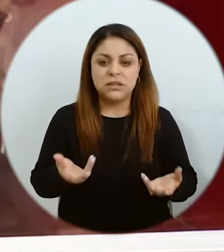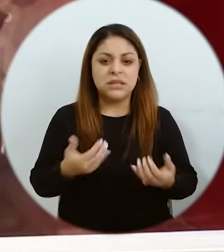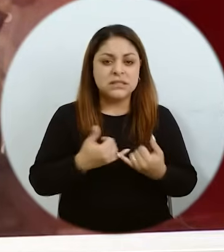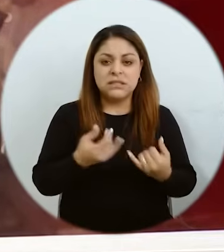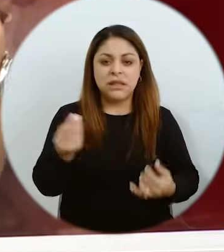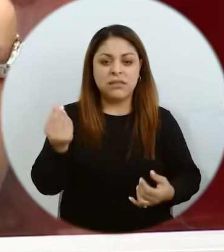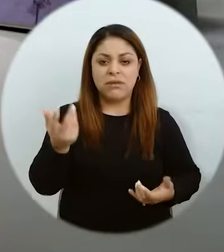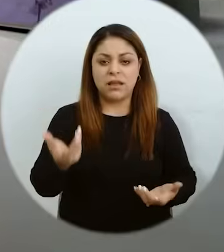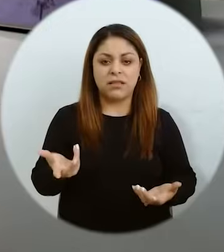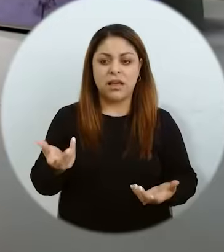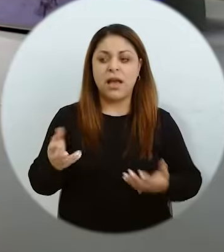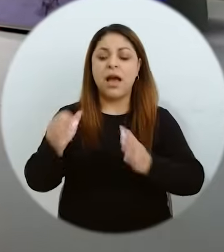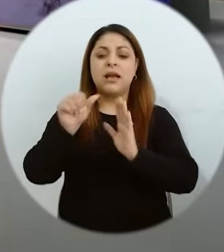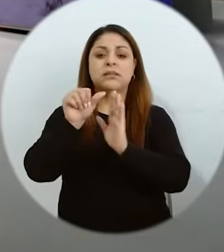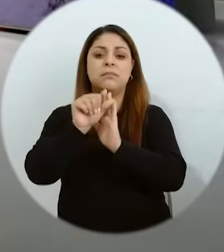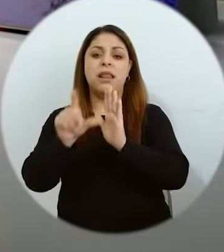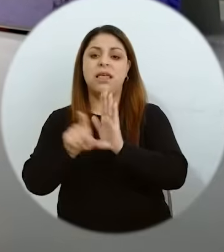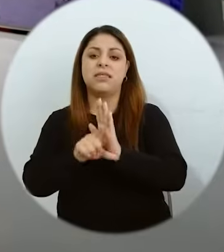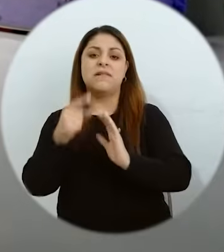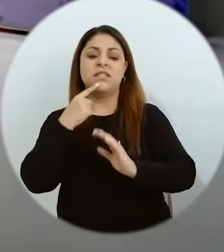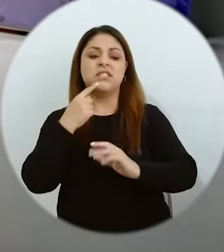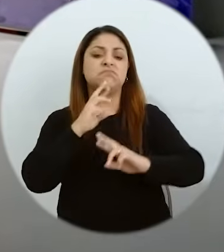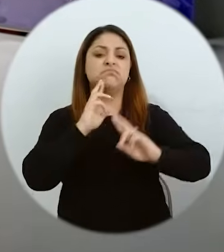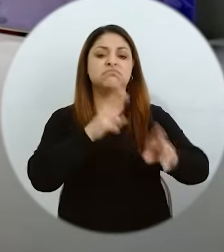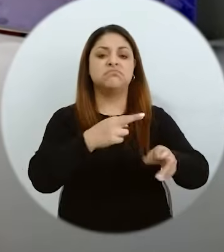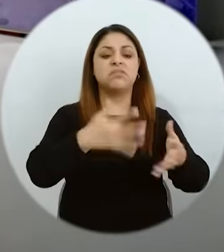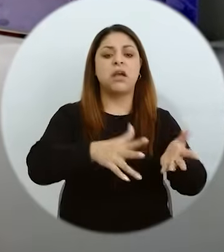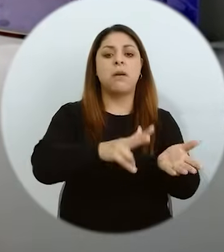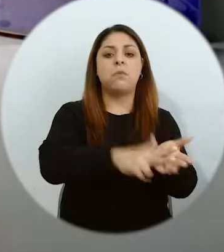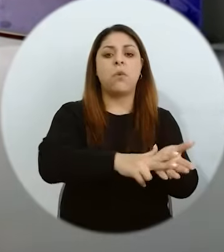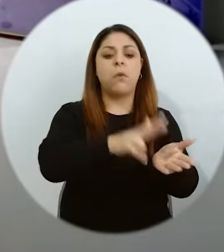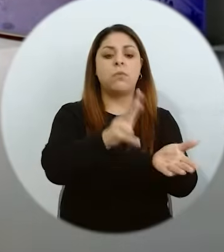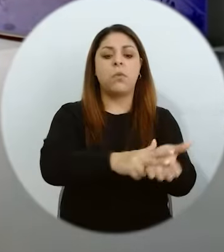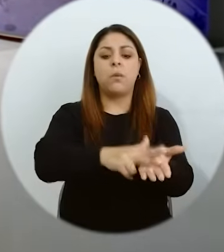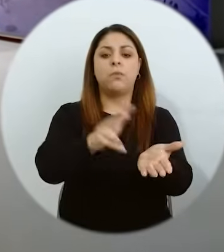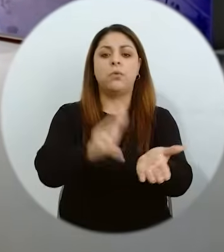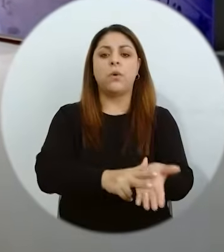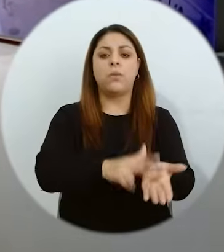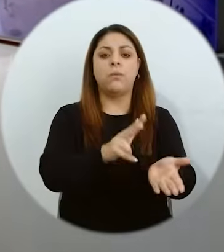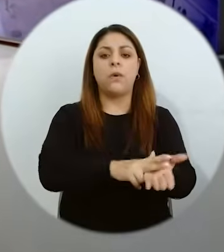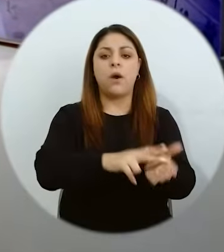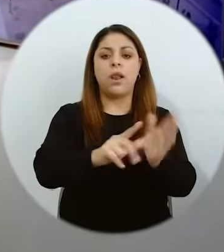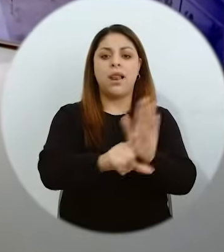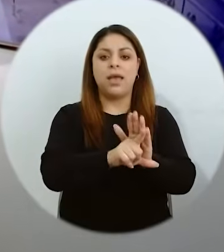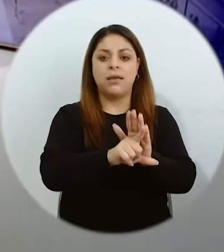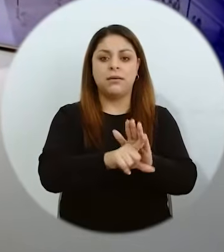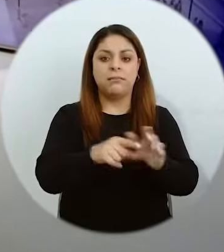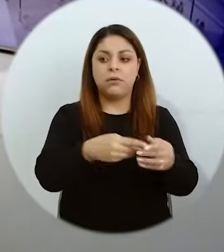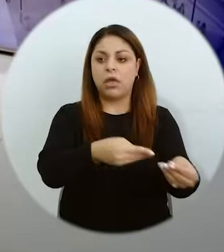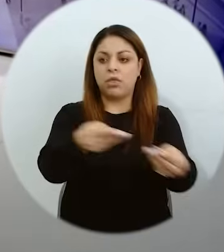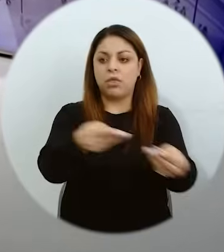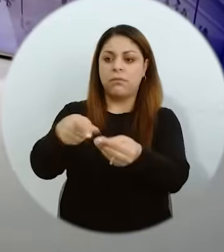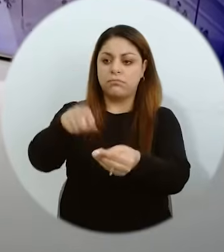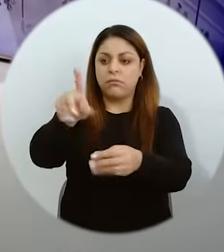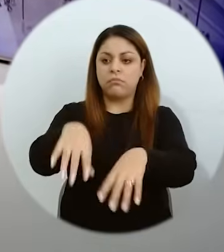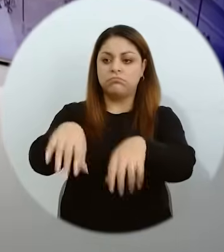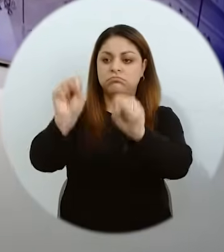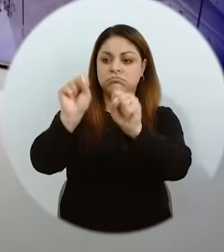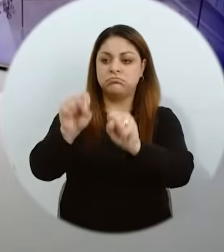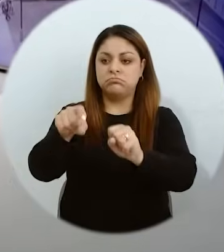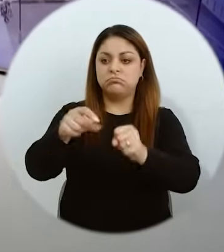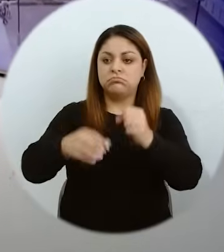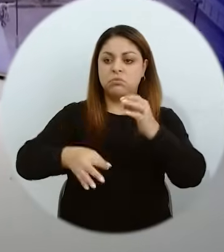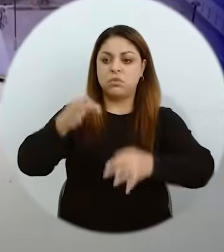cacao, ¿verdad? Exacto. La Asamblea Legislativa dice, yo ya respondí, ya aprobé toda esta legislación, ahora ustedes vean a ver cómo con